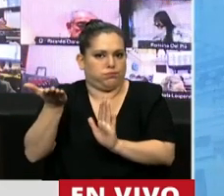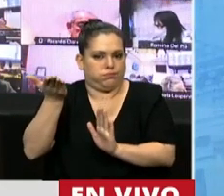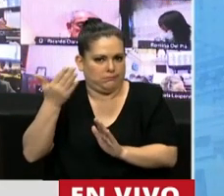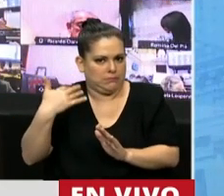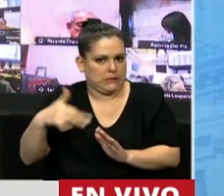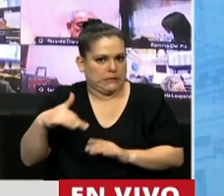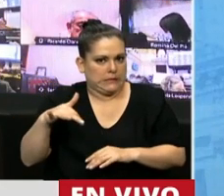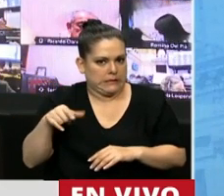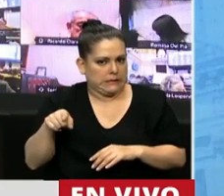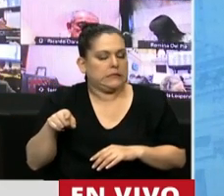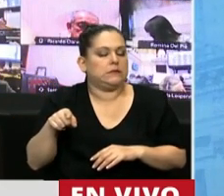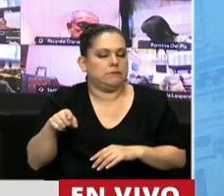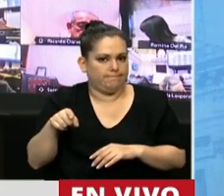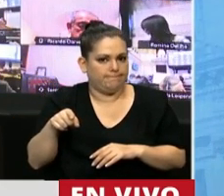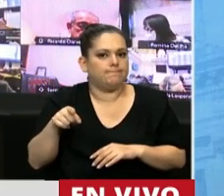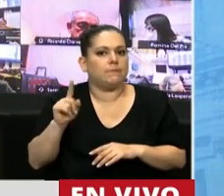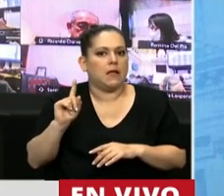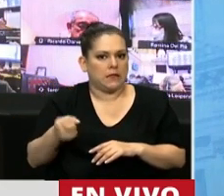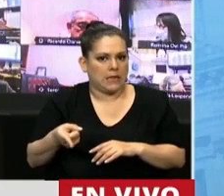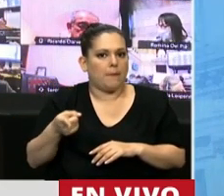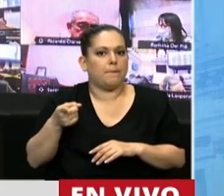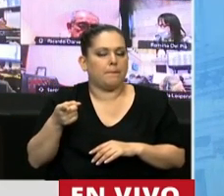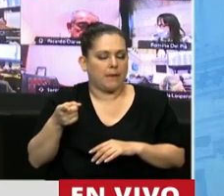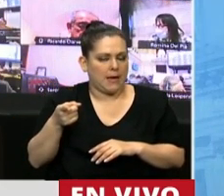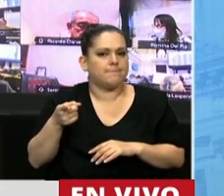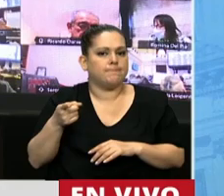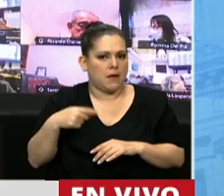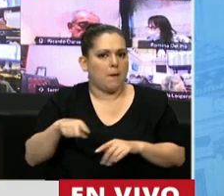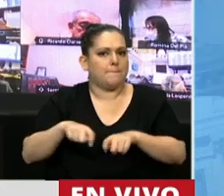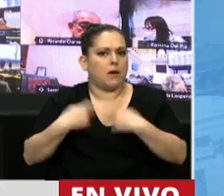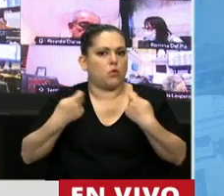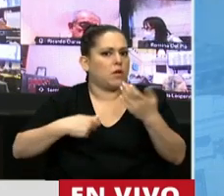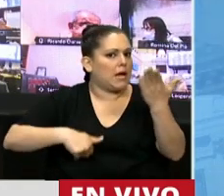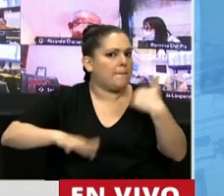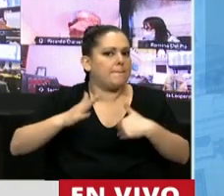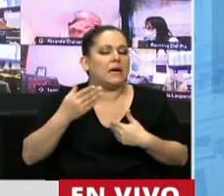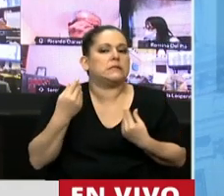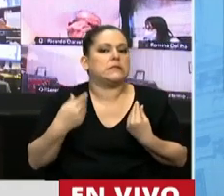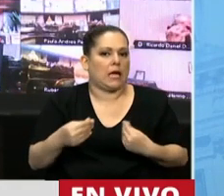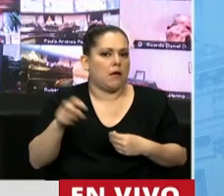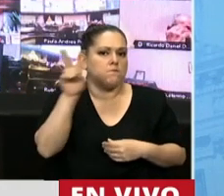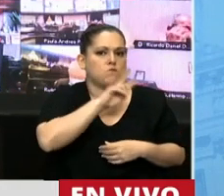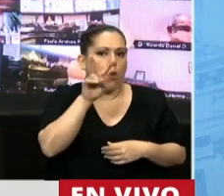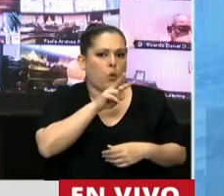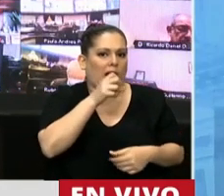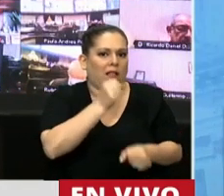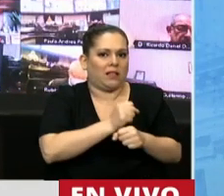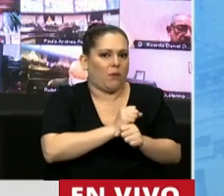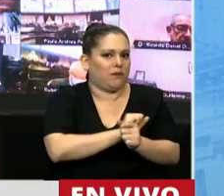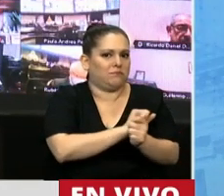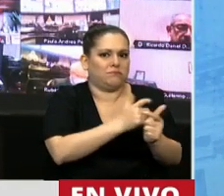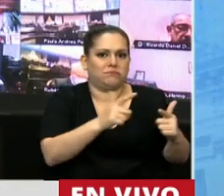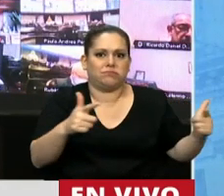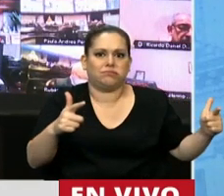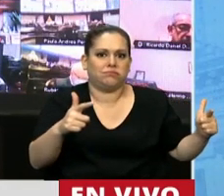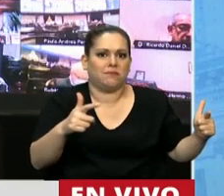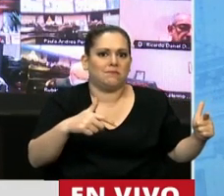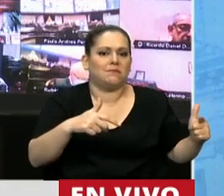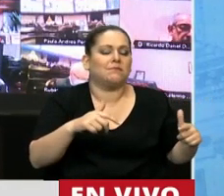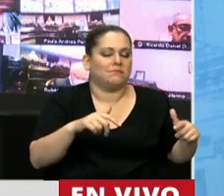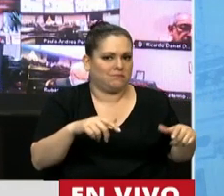más profundo y afecta muchísimo más a la población femenina por eso estas coincidencias